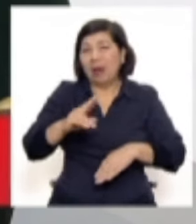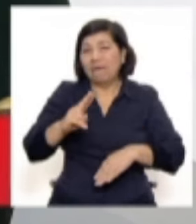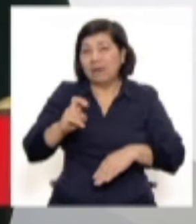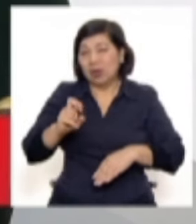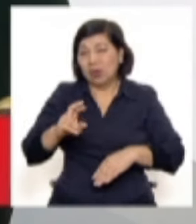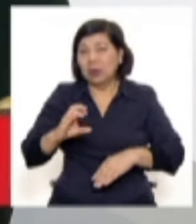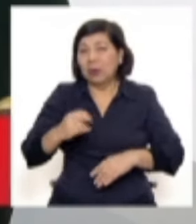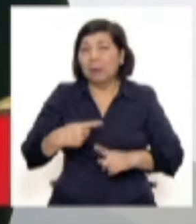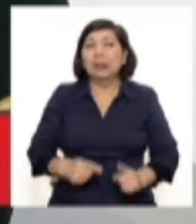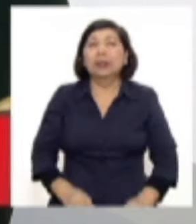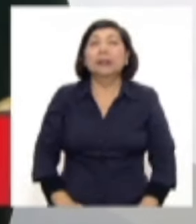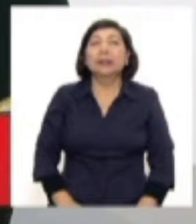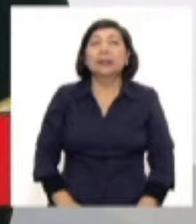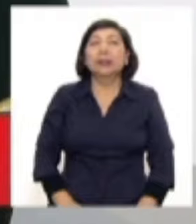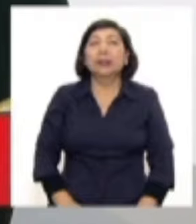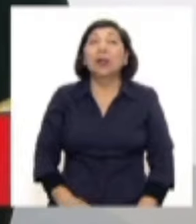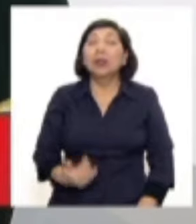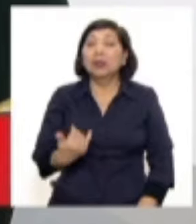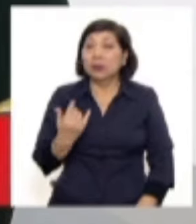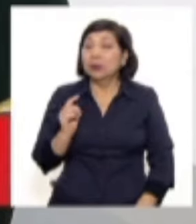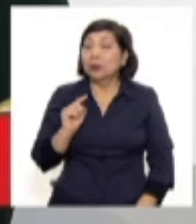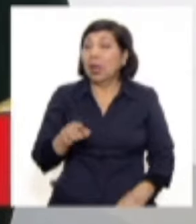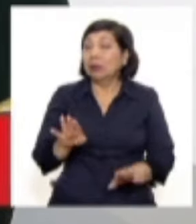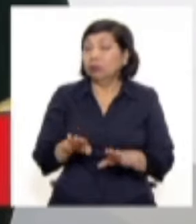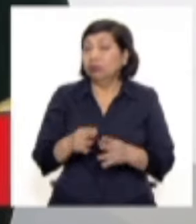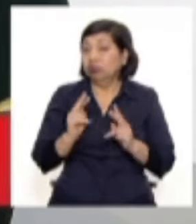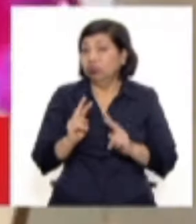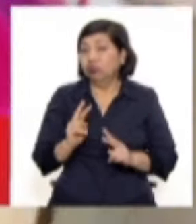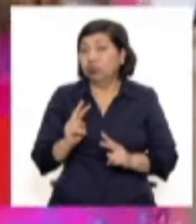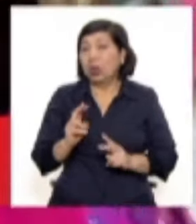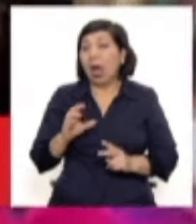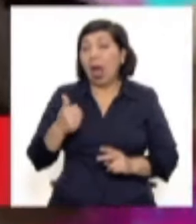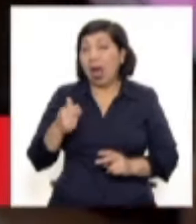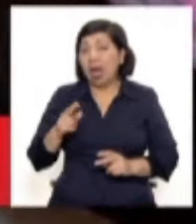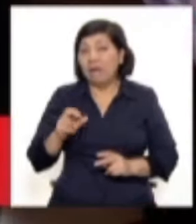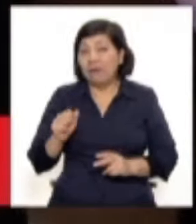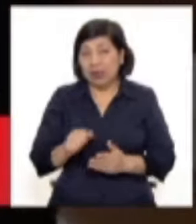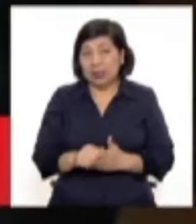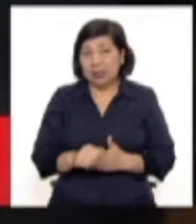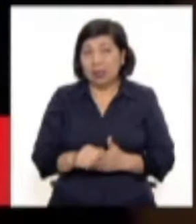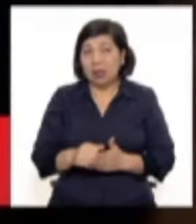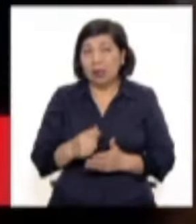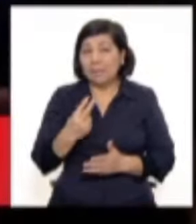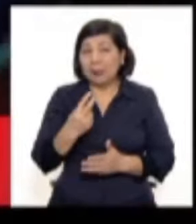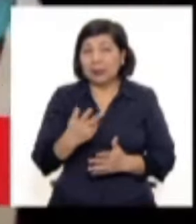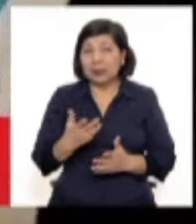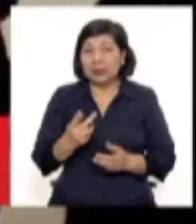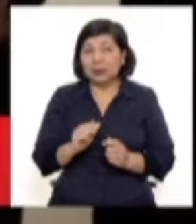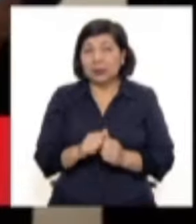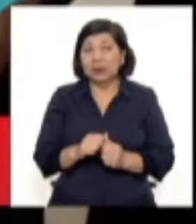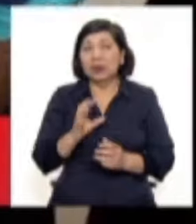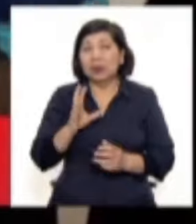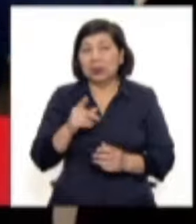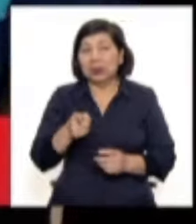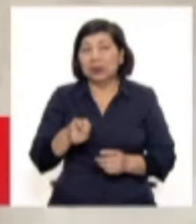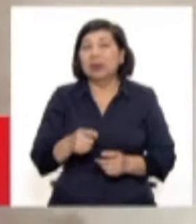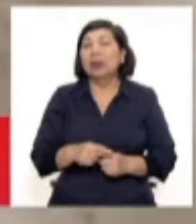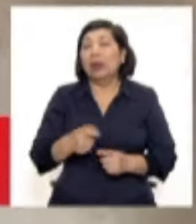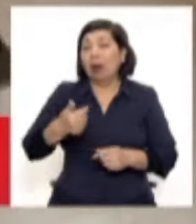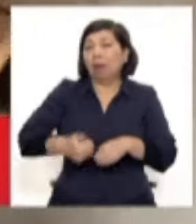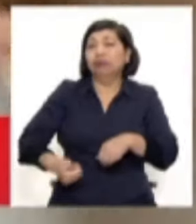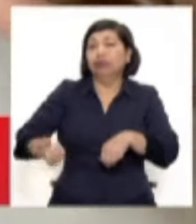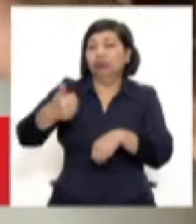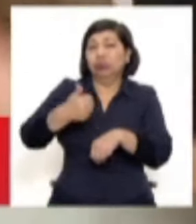Chao. En esta oportunidad se ha capturado a Jorge Álvarez Terrones, de 37 años, conocido en el mundo de Lampa como